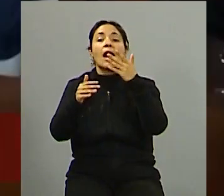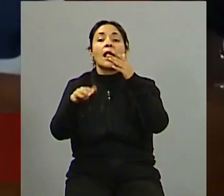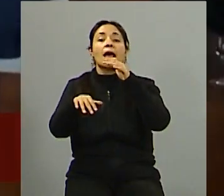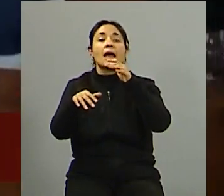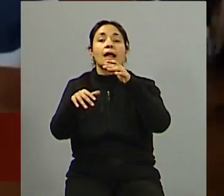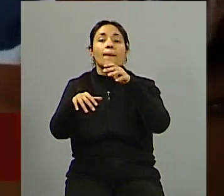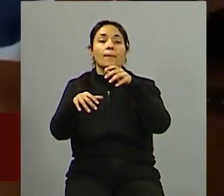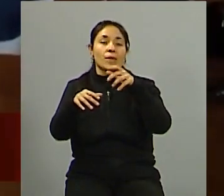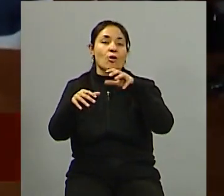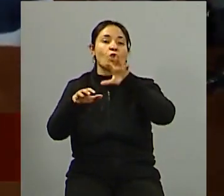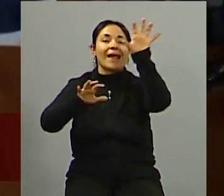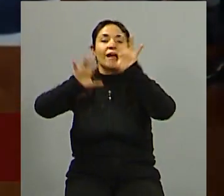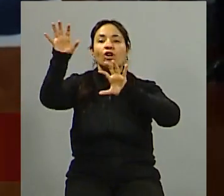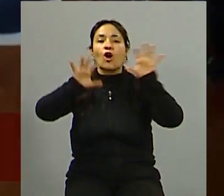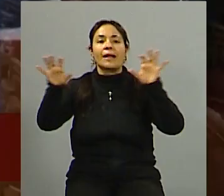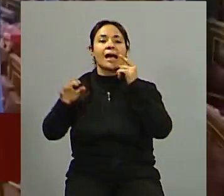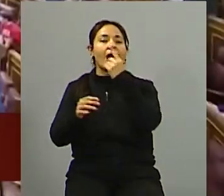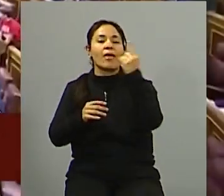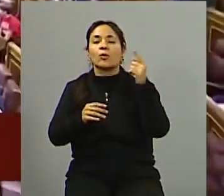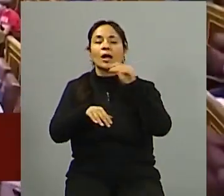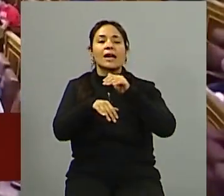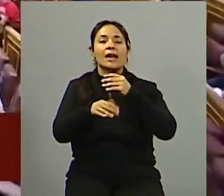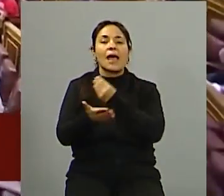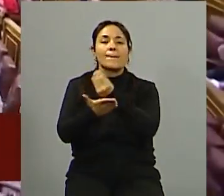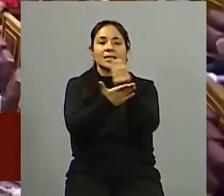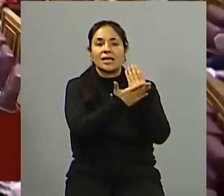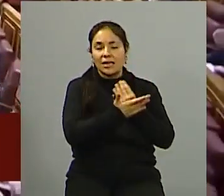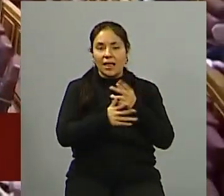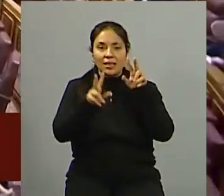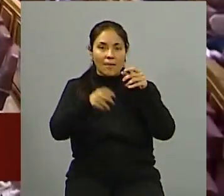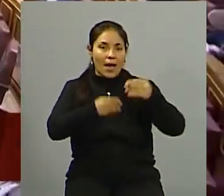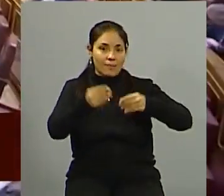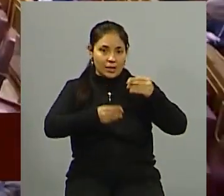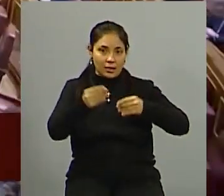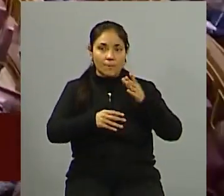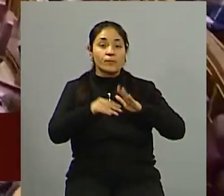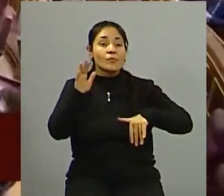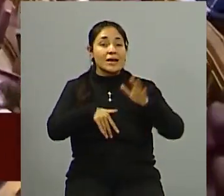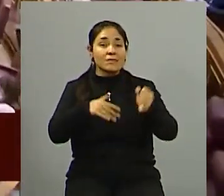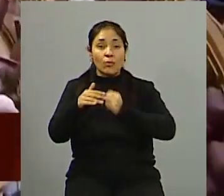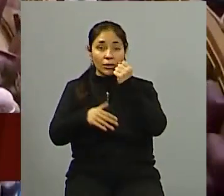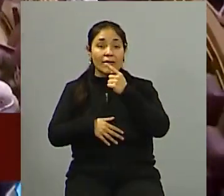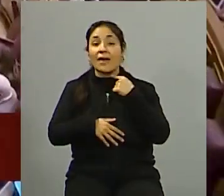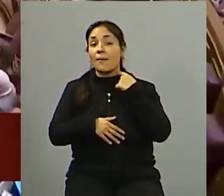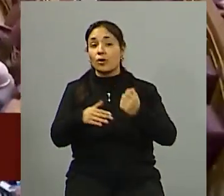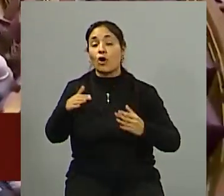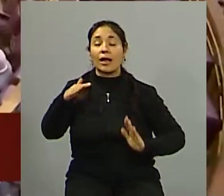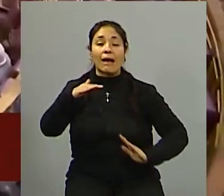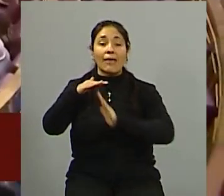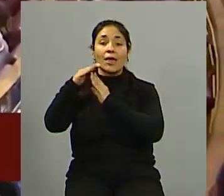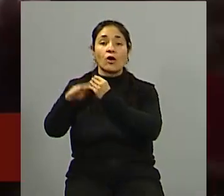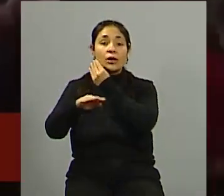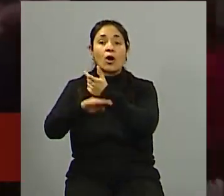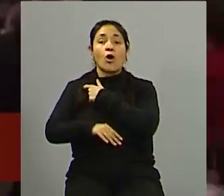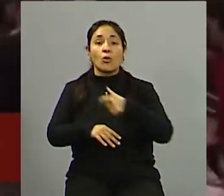/ regiones, ¿sí? Según lo que son la categoría administrativa. Recordemos que la categoría más importante que tienen los españoles dentro del